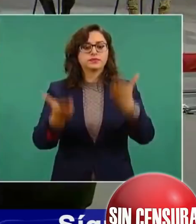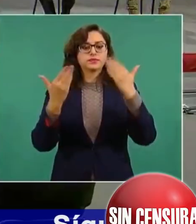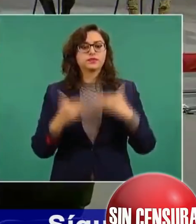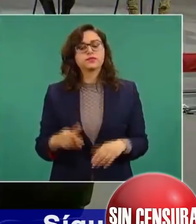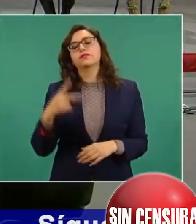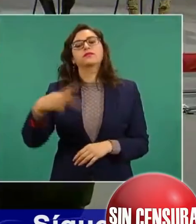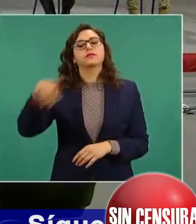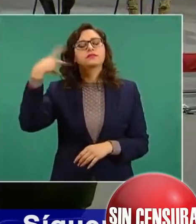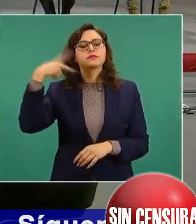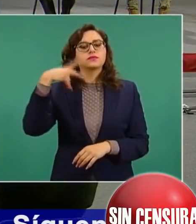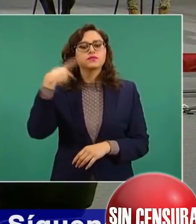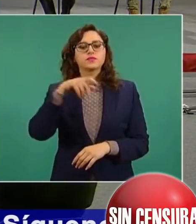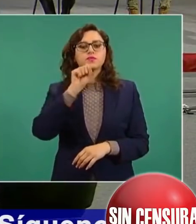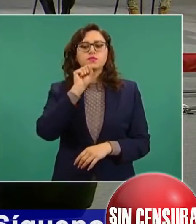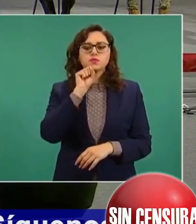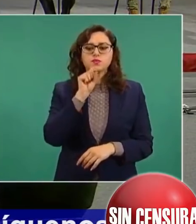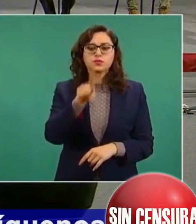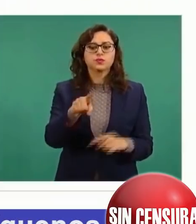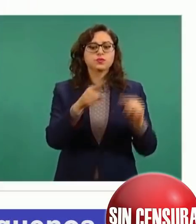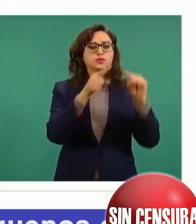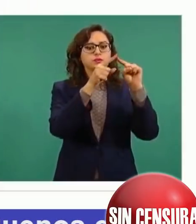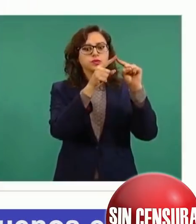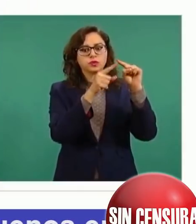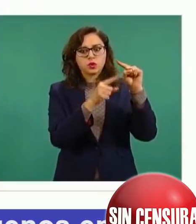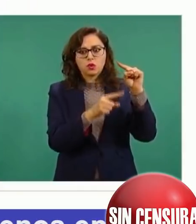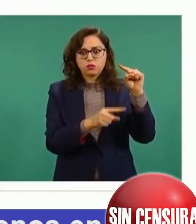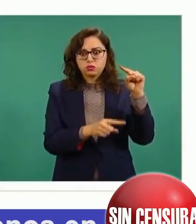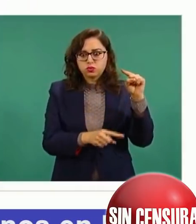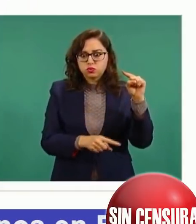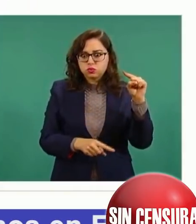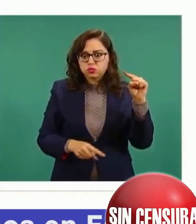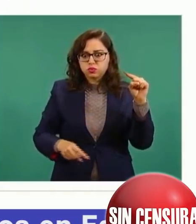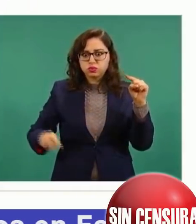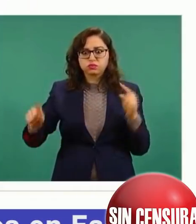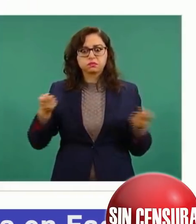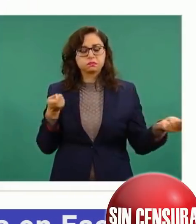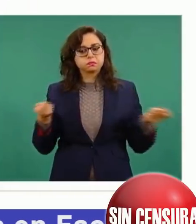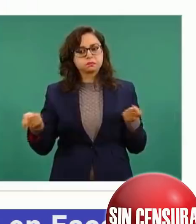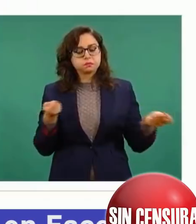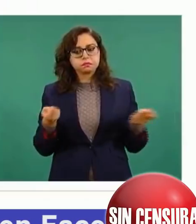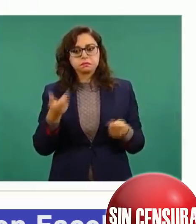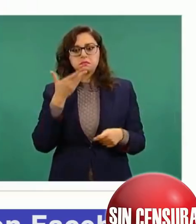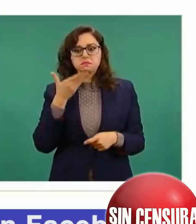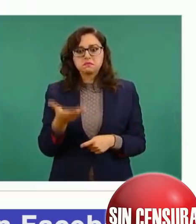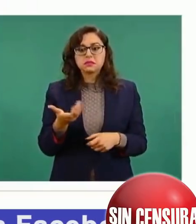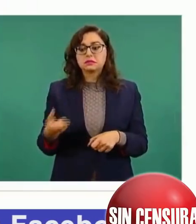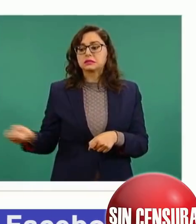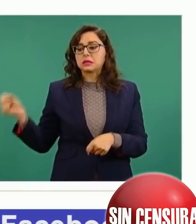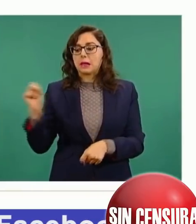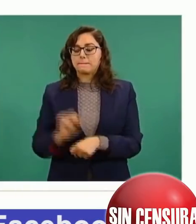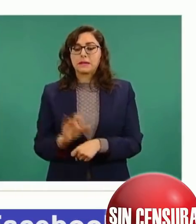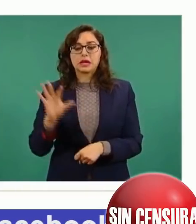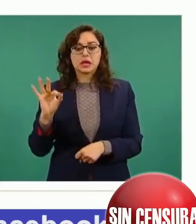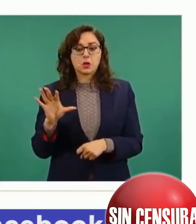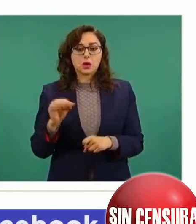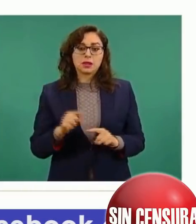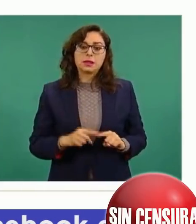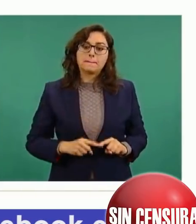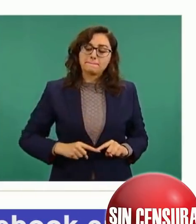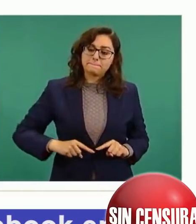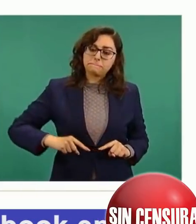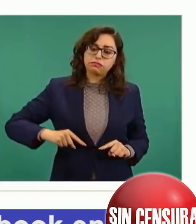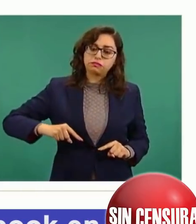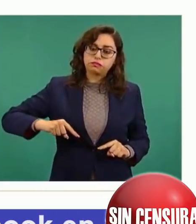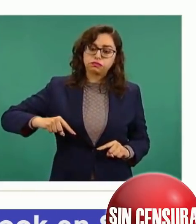lo mismo, había llegado a una muy importante reducción, pero desde la semana 40 en fase de ascenso, no tan acelerada como